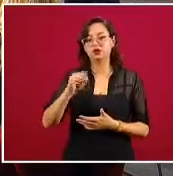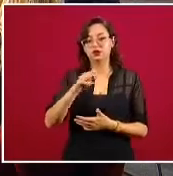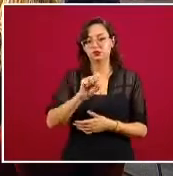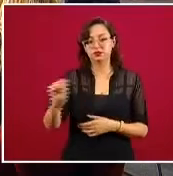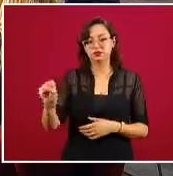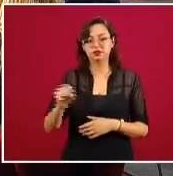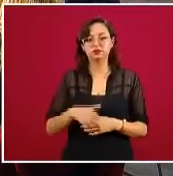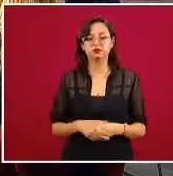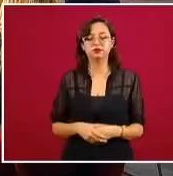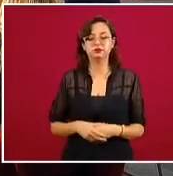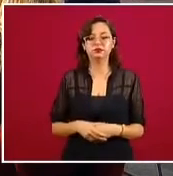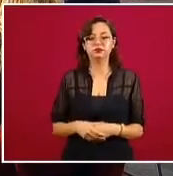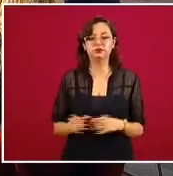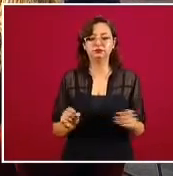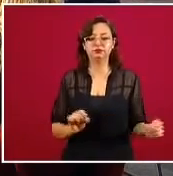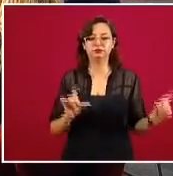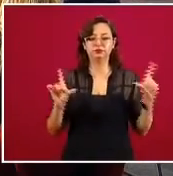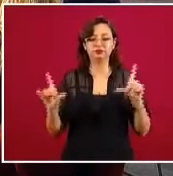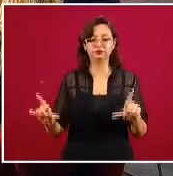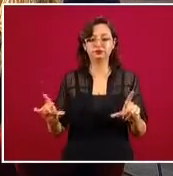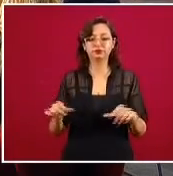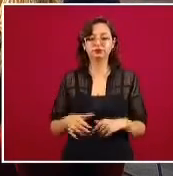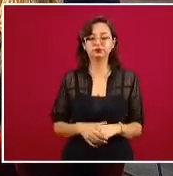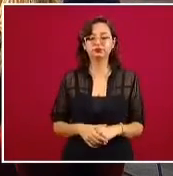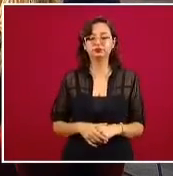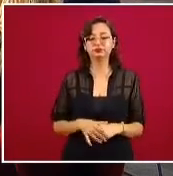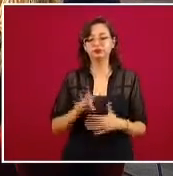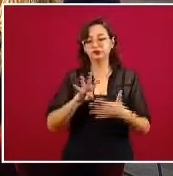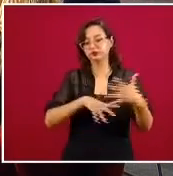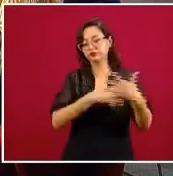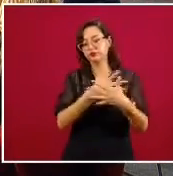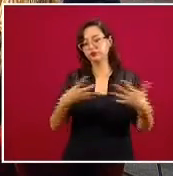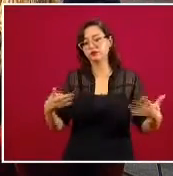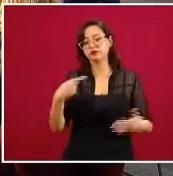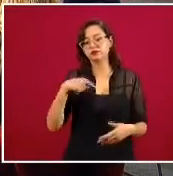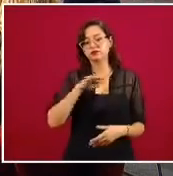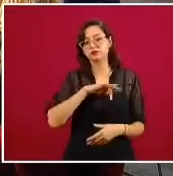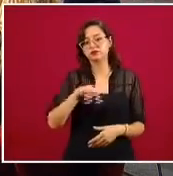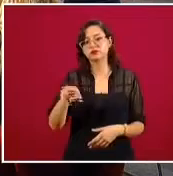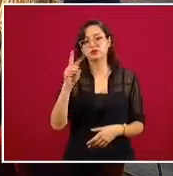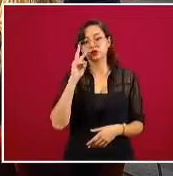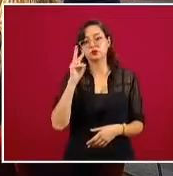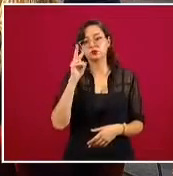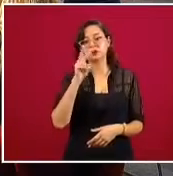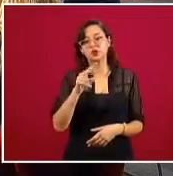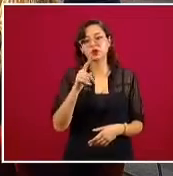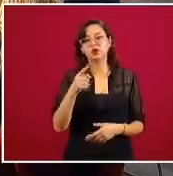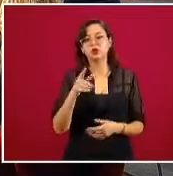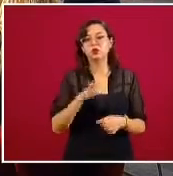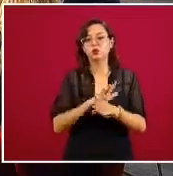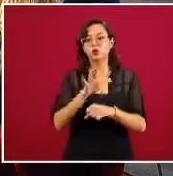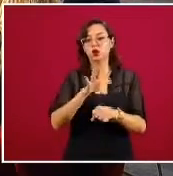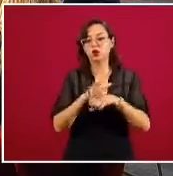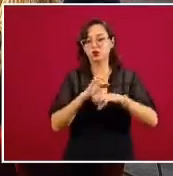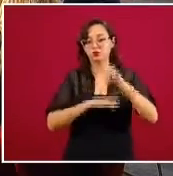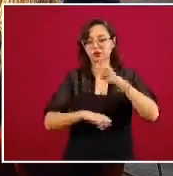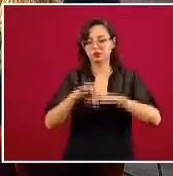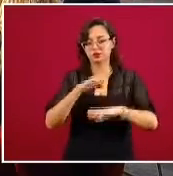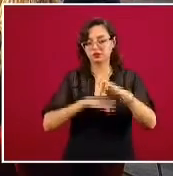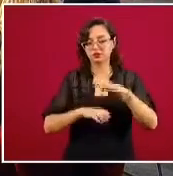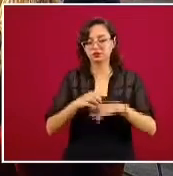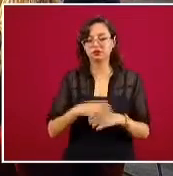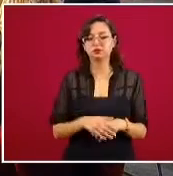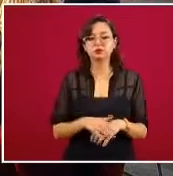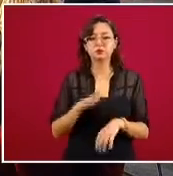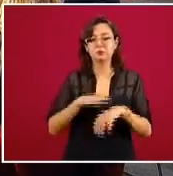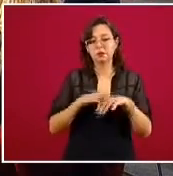podemos pasar a la siguiente. Es solamente para observar en qué sectores es donde están estas empresas. En las